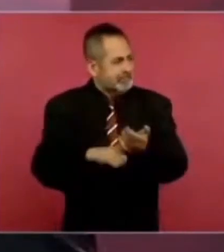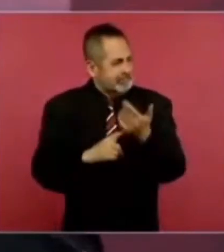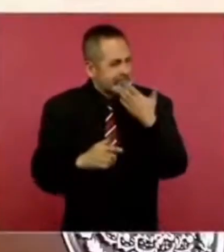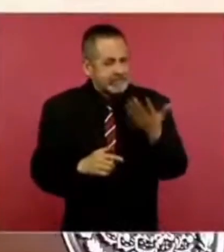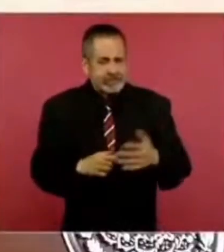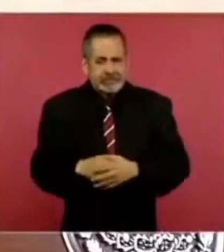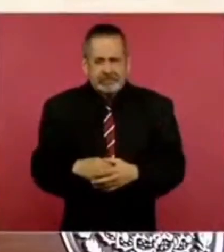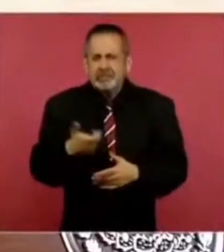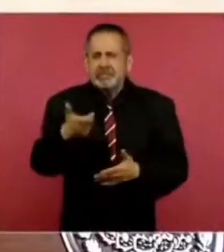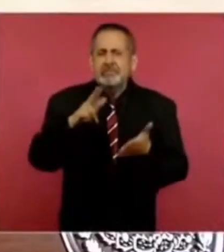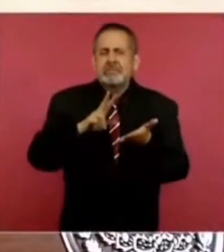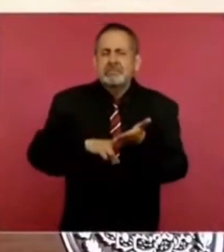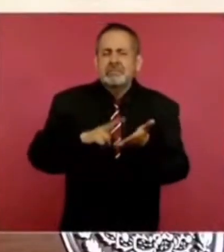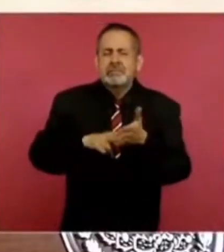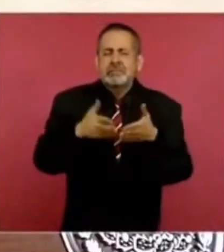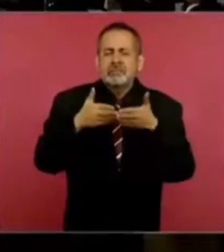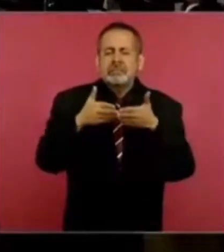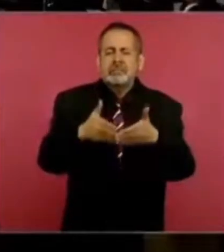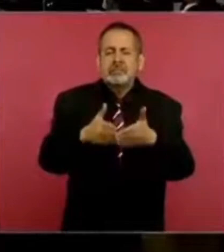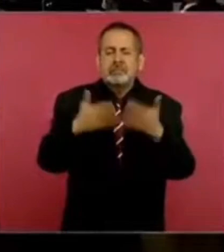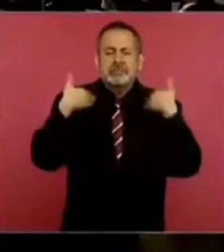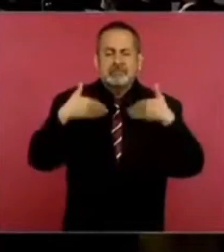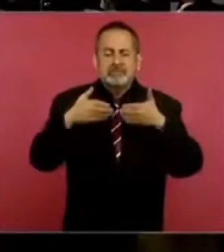¿Cuánto cuesta un yate?